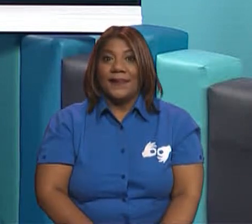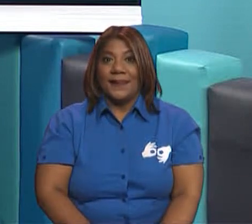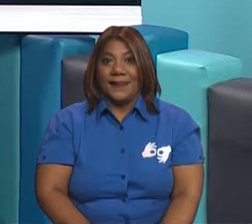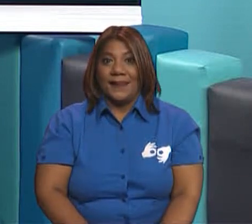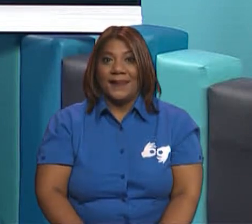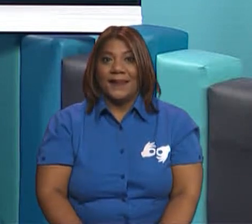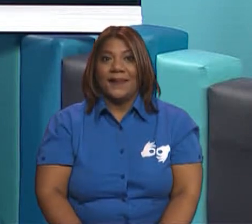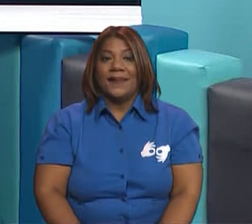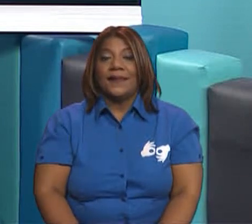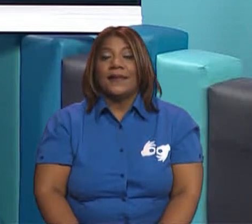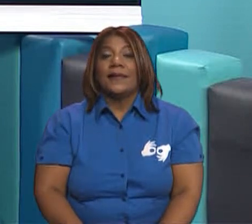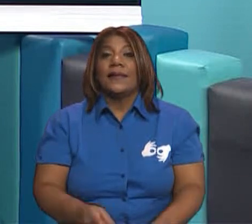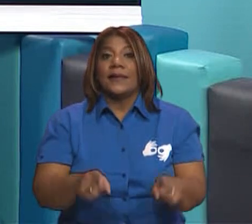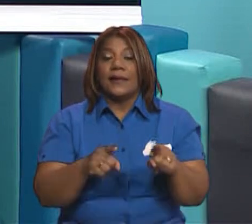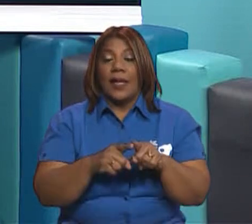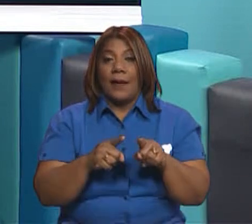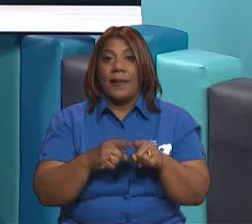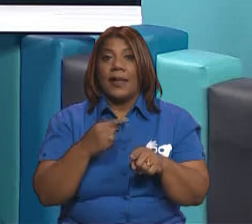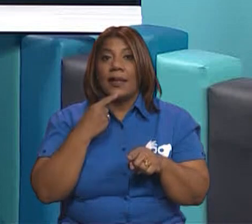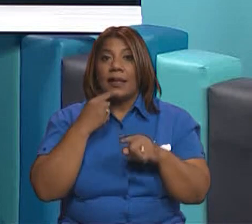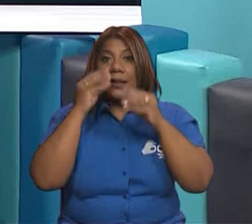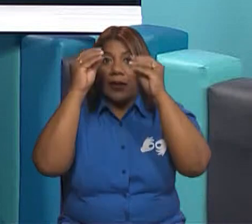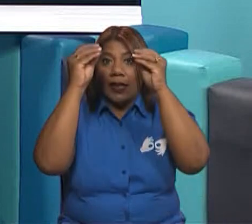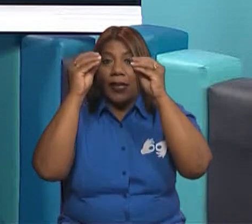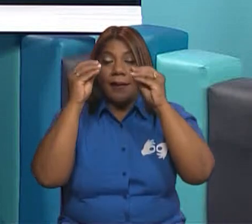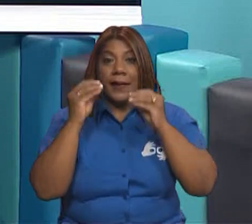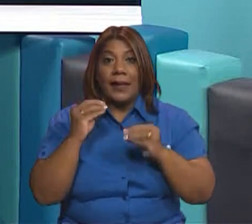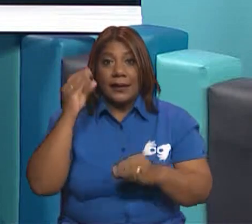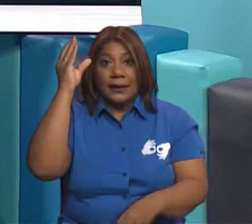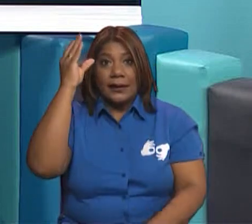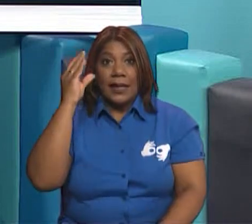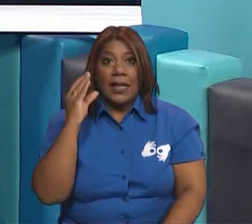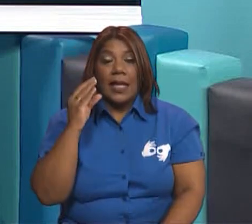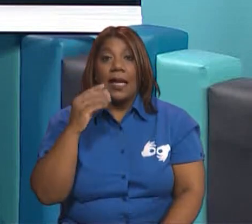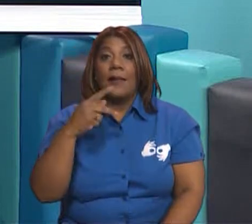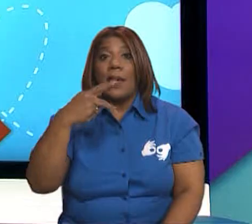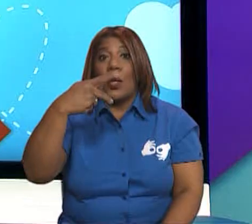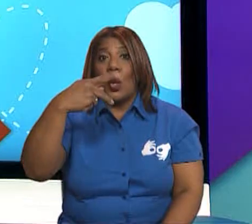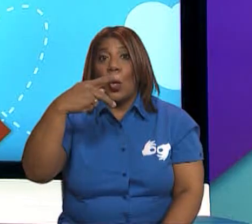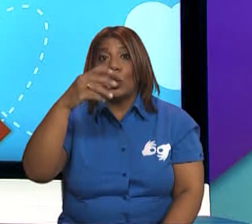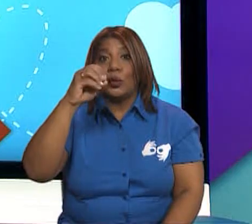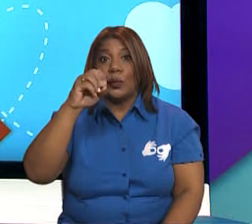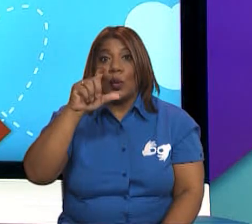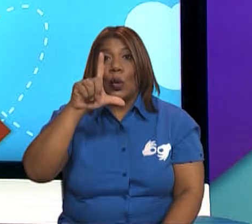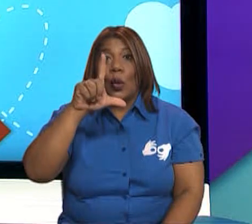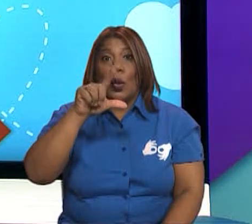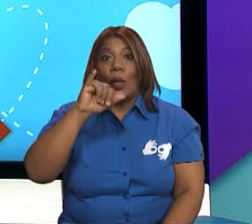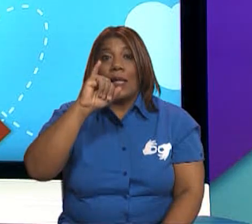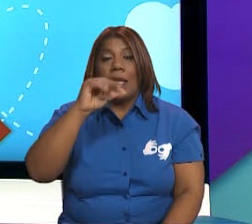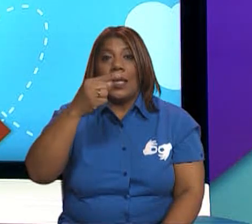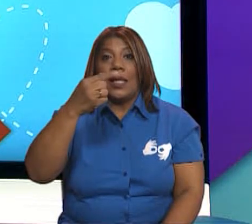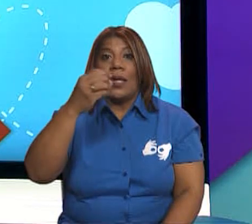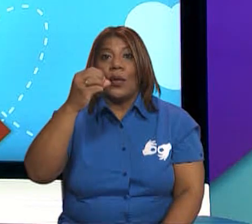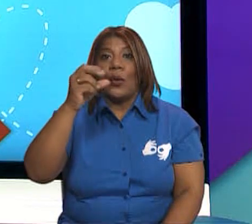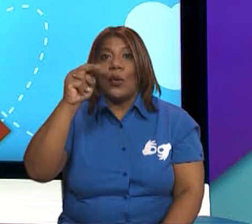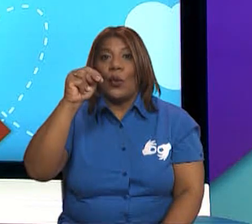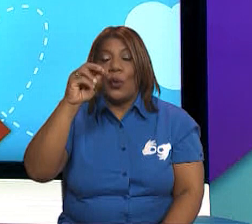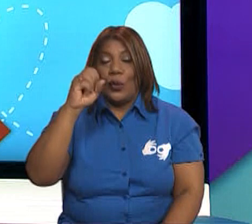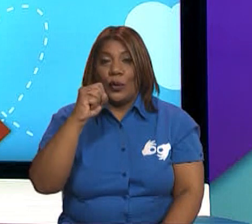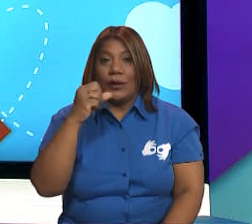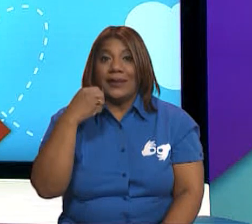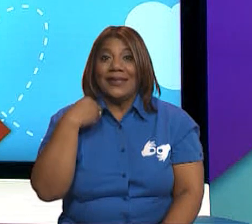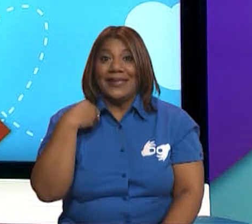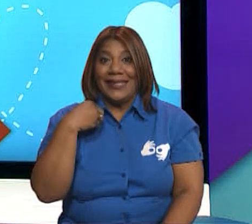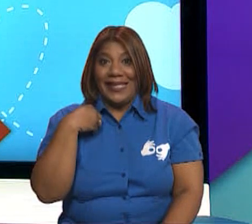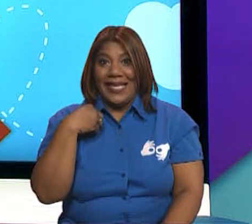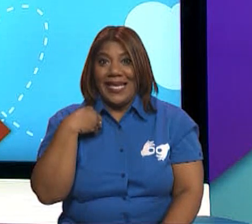este tema les comentaba sobre los polígonos, que son figuras que justamente tienen ángulos porque están formadas por